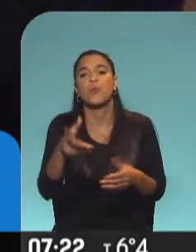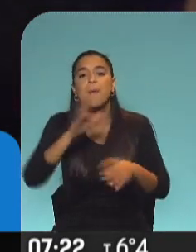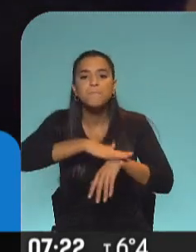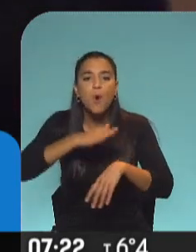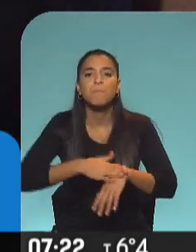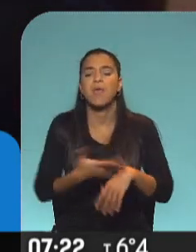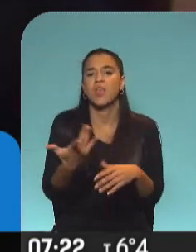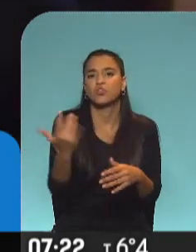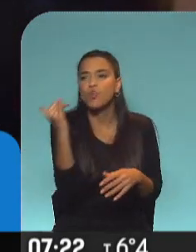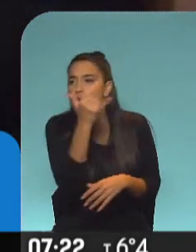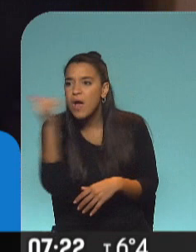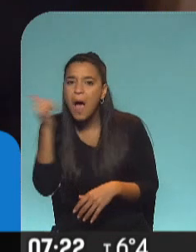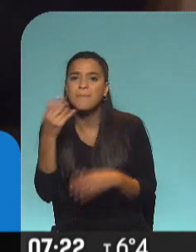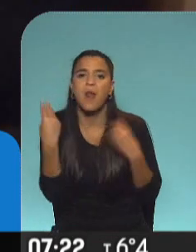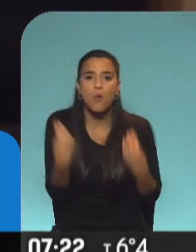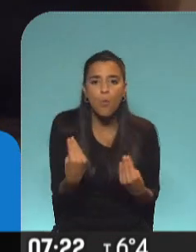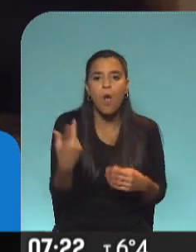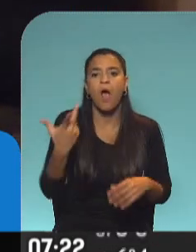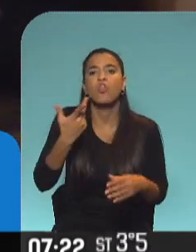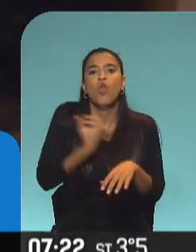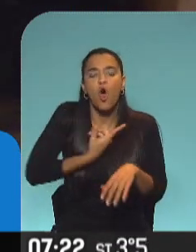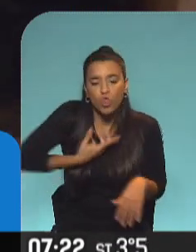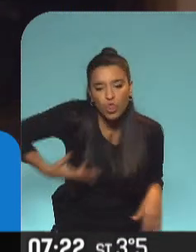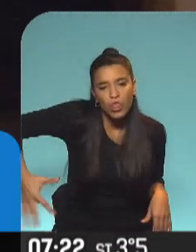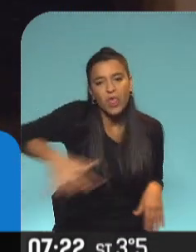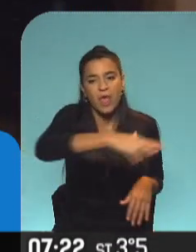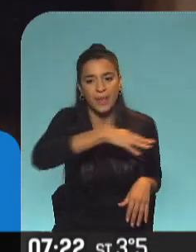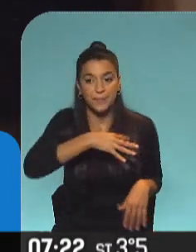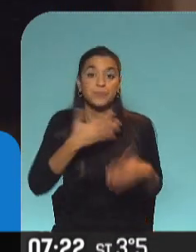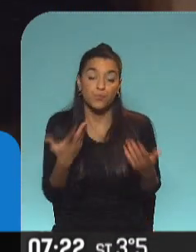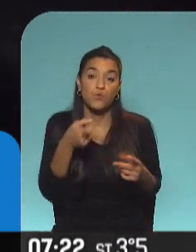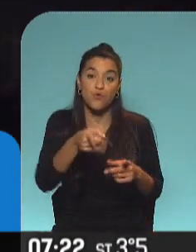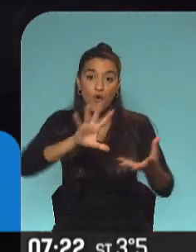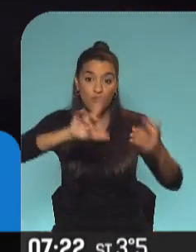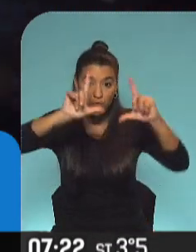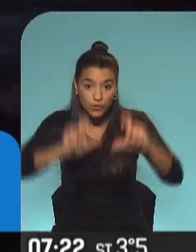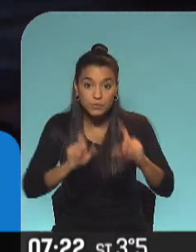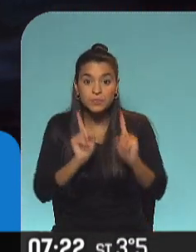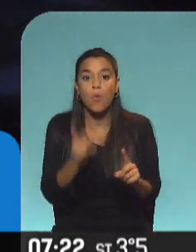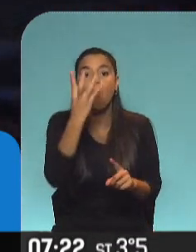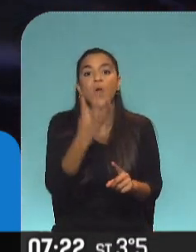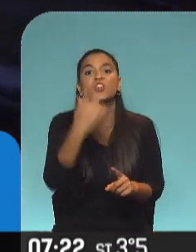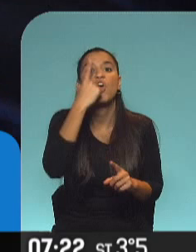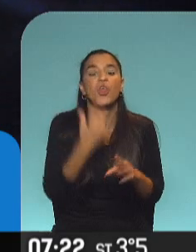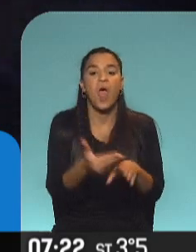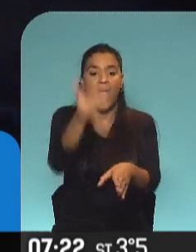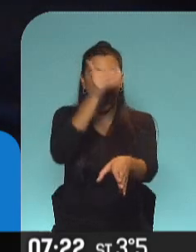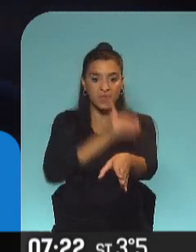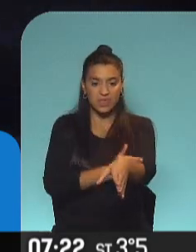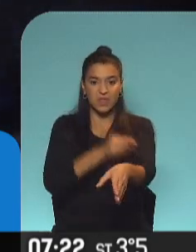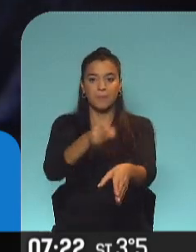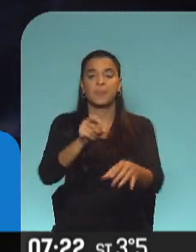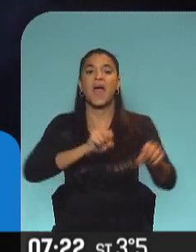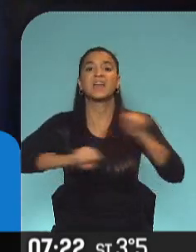con qué cámara se sacó, dónde estaba geolocalizado y demás. Y esa foto es de 4 días antes de que se cometiera